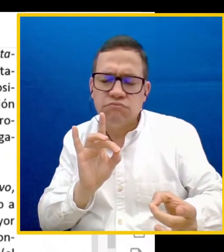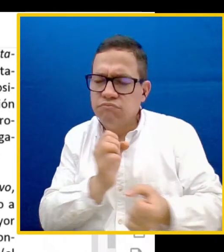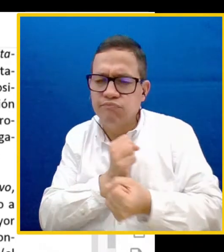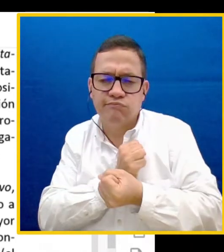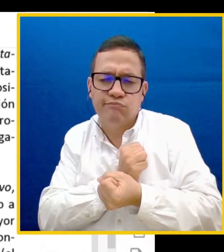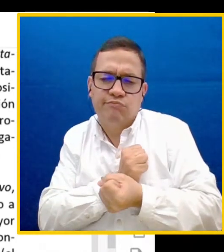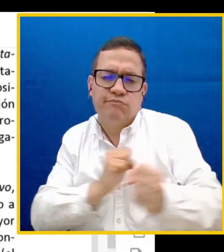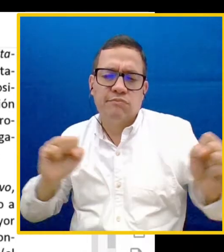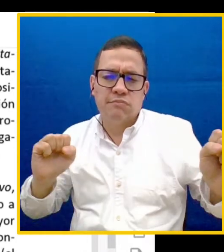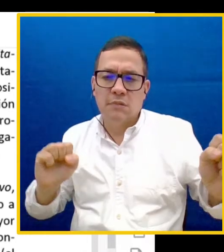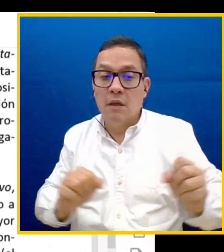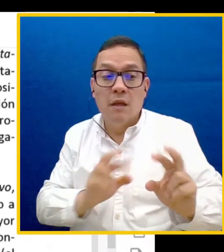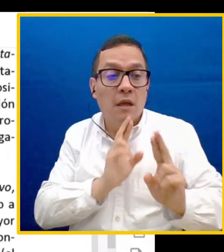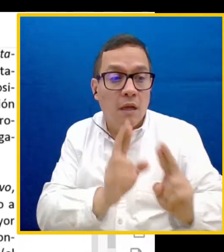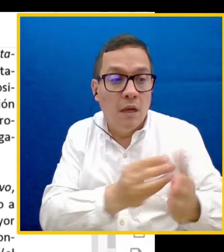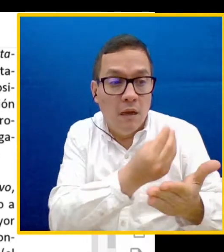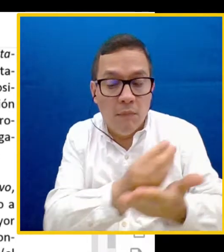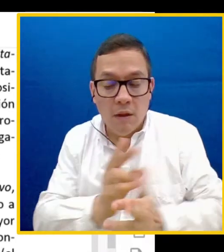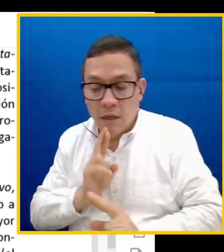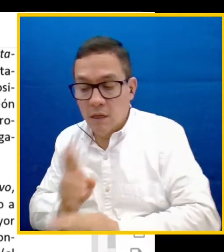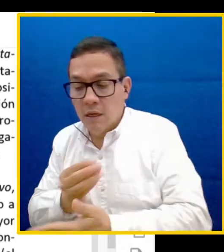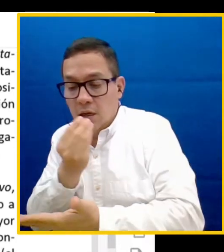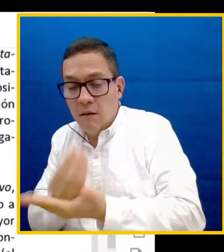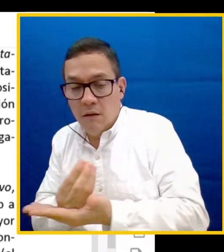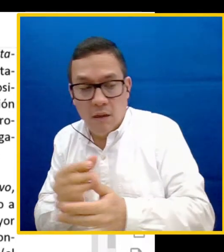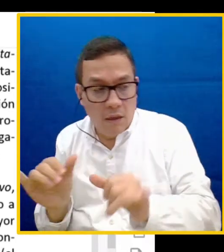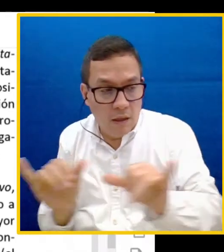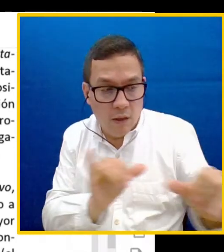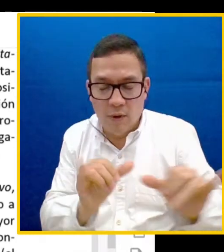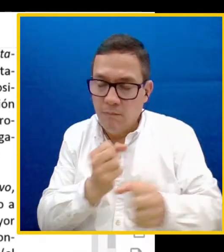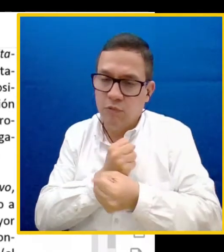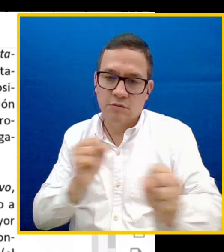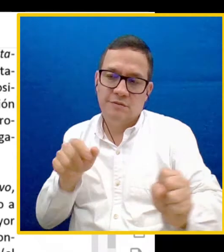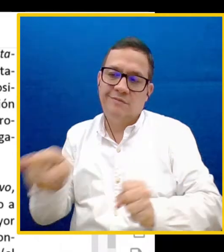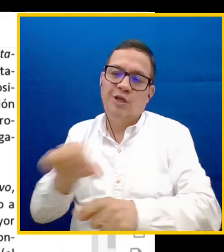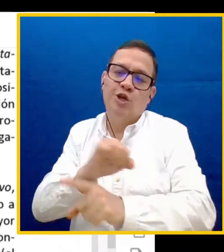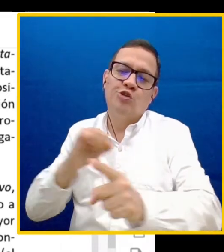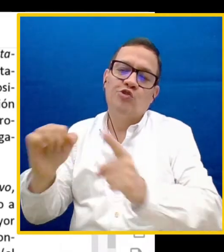resultados, ya que conciben a lo social como un terreno cambiante.